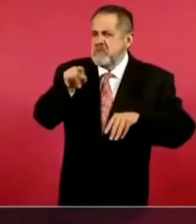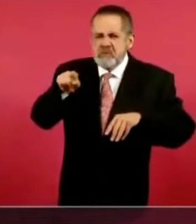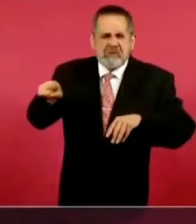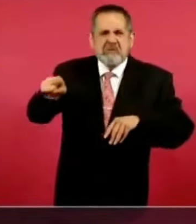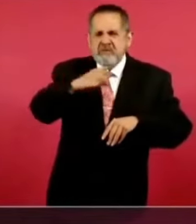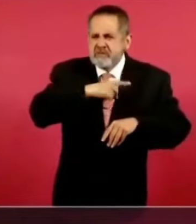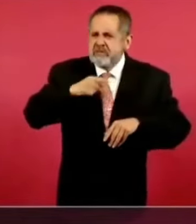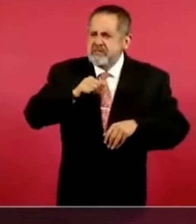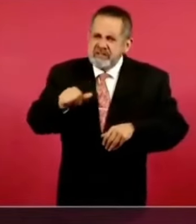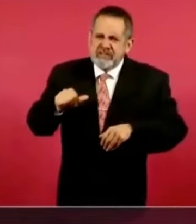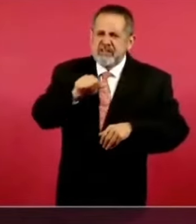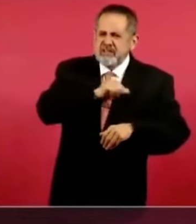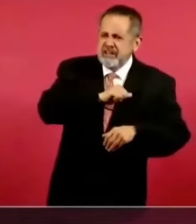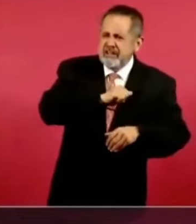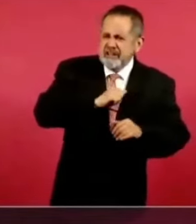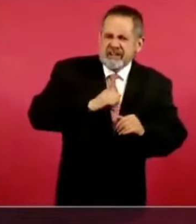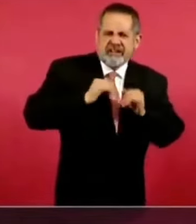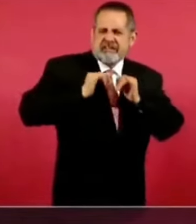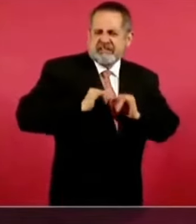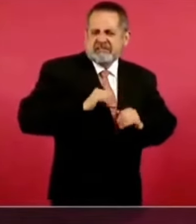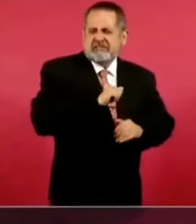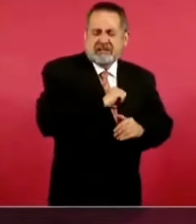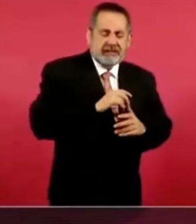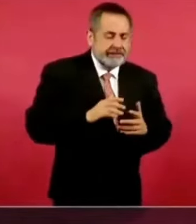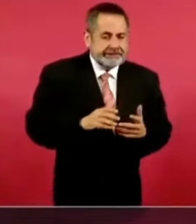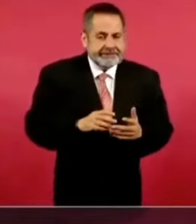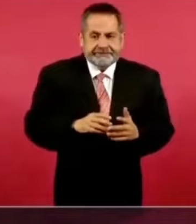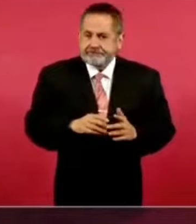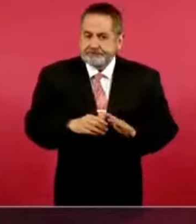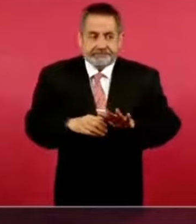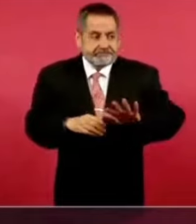pero ¿cuánta fortaleza hay en nuestras culturas,